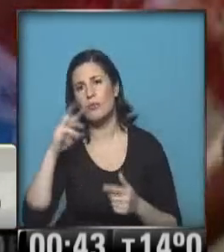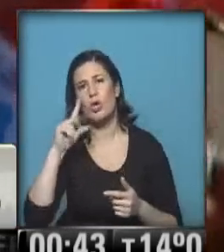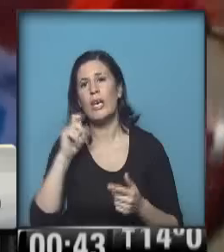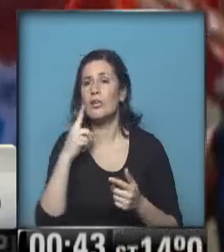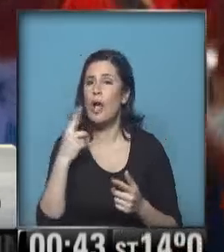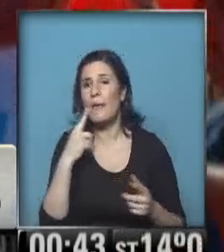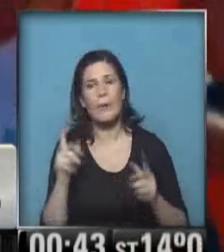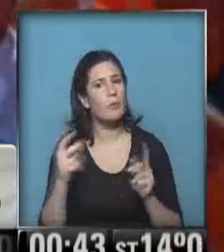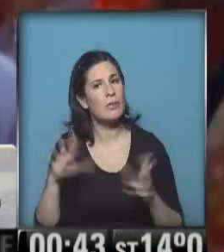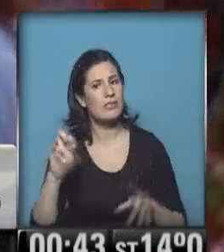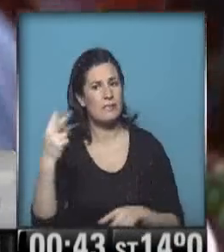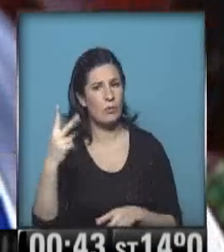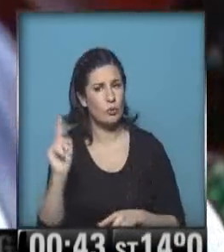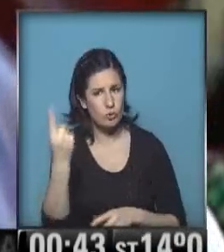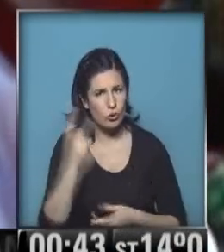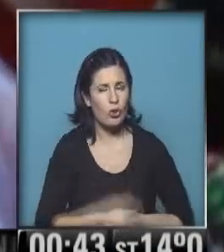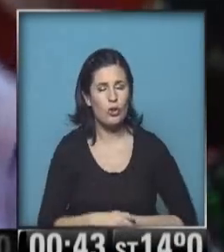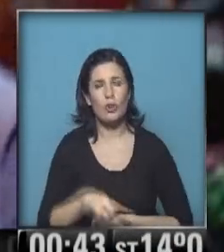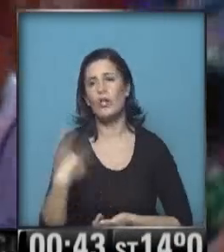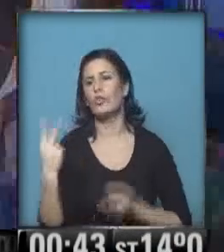doblista nacional.